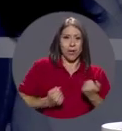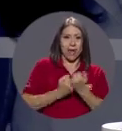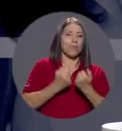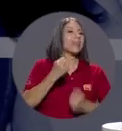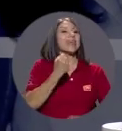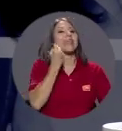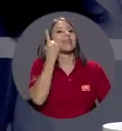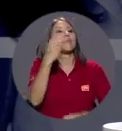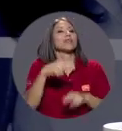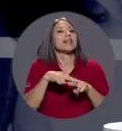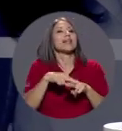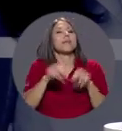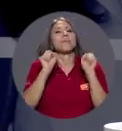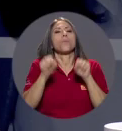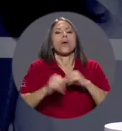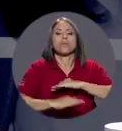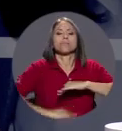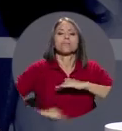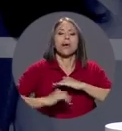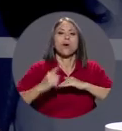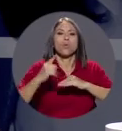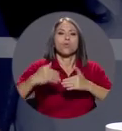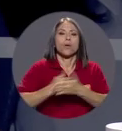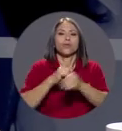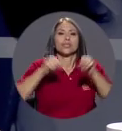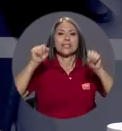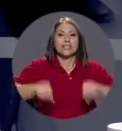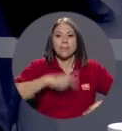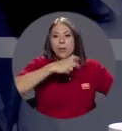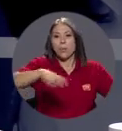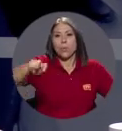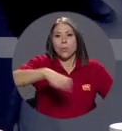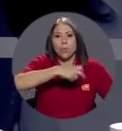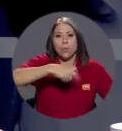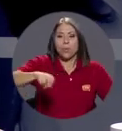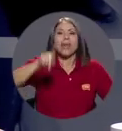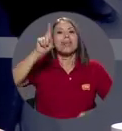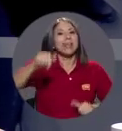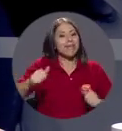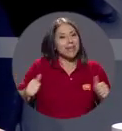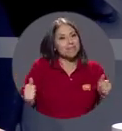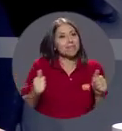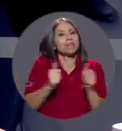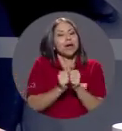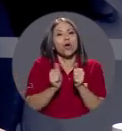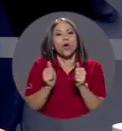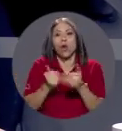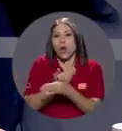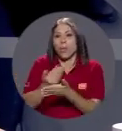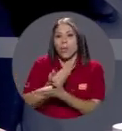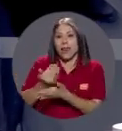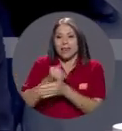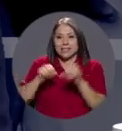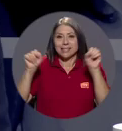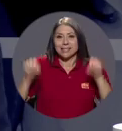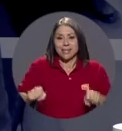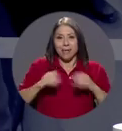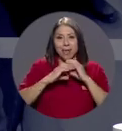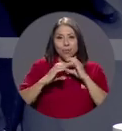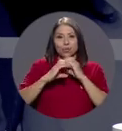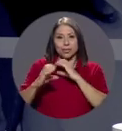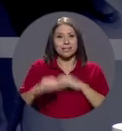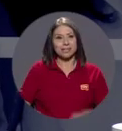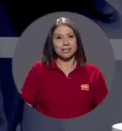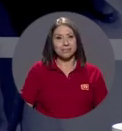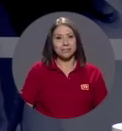tren puede ser una columna vertebral para un nuevo sistema intermodal de transporte, en donde obviamente tiene que venir de la mano con la modernización